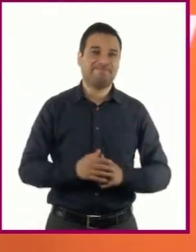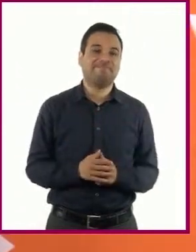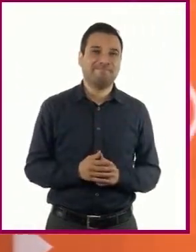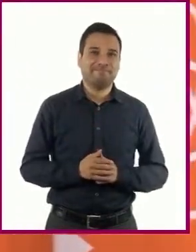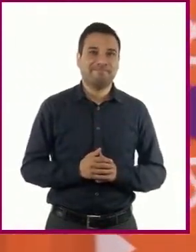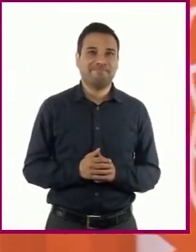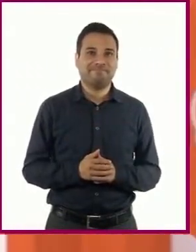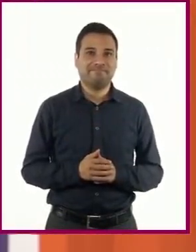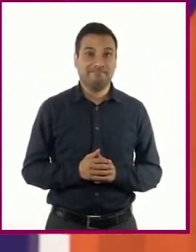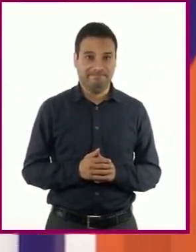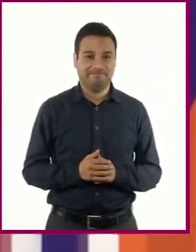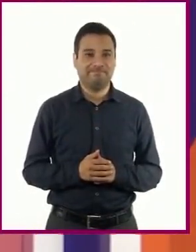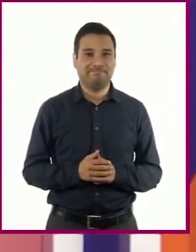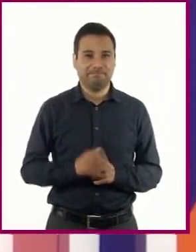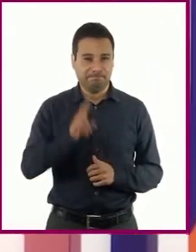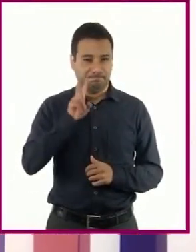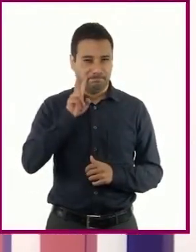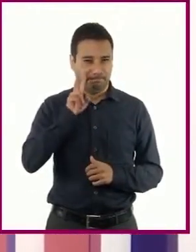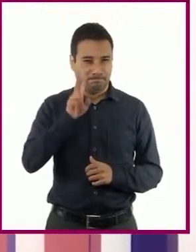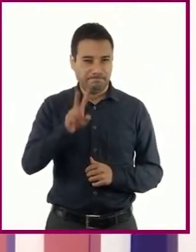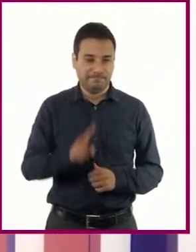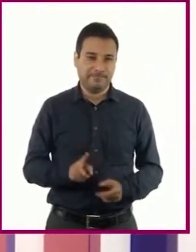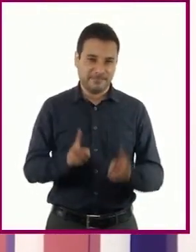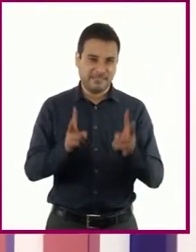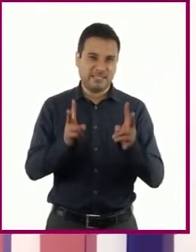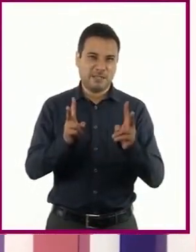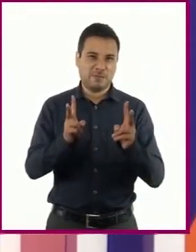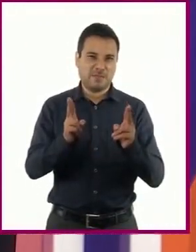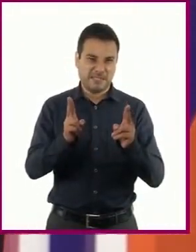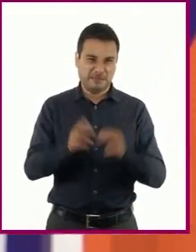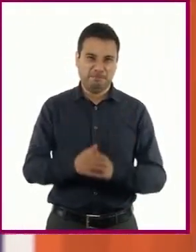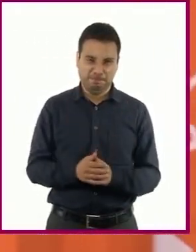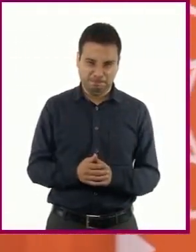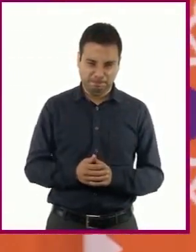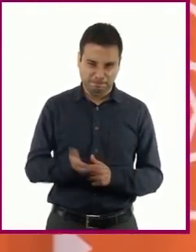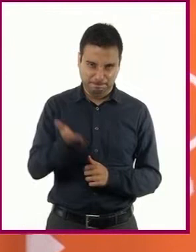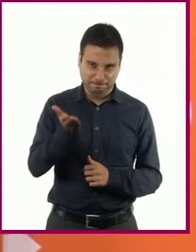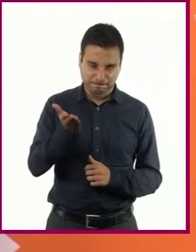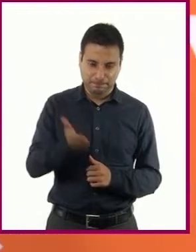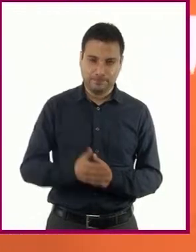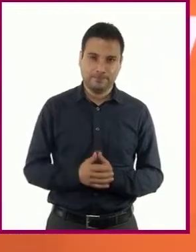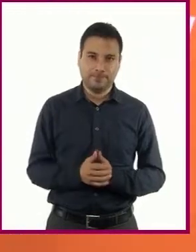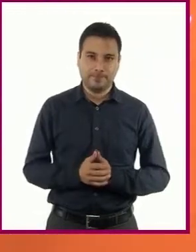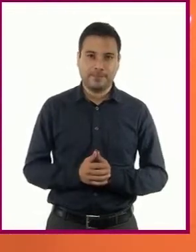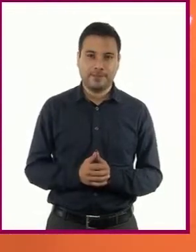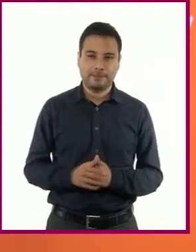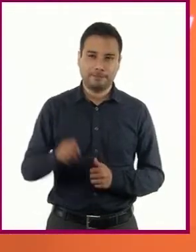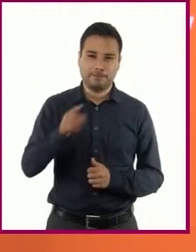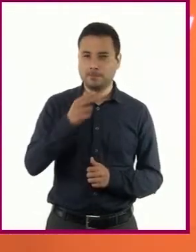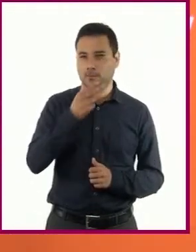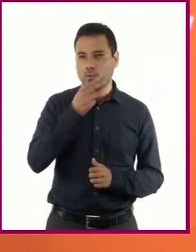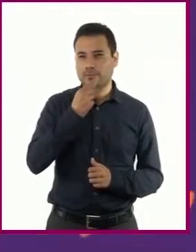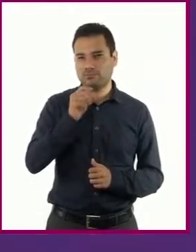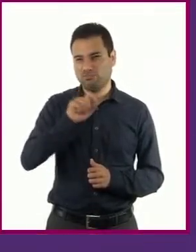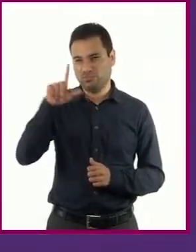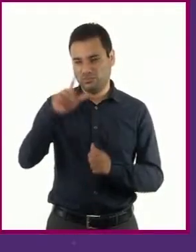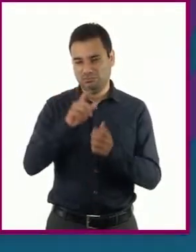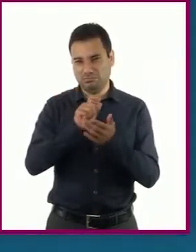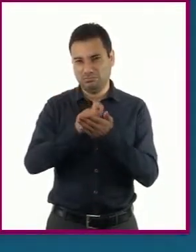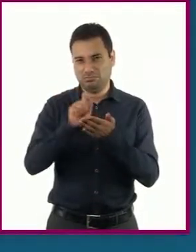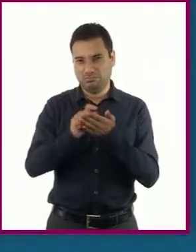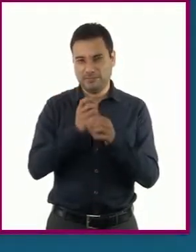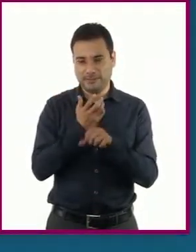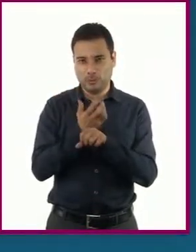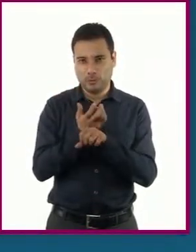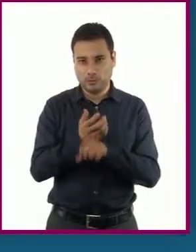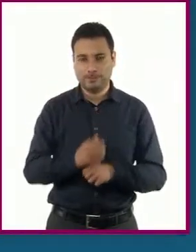Acompáñanos a escuchar la siguiente frase célebre de George Samuel Clason, quien fue un escritor estadounidense.